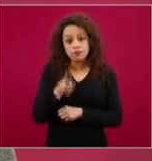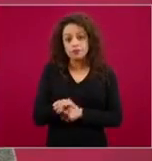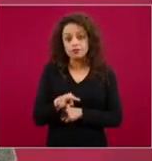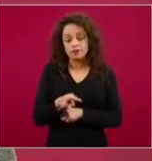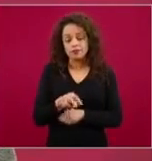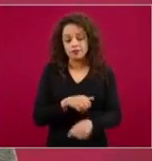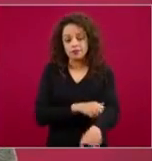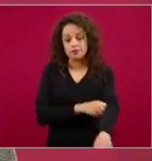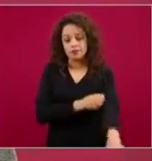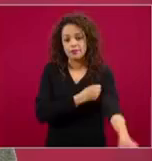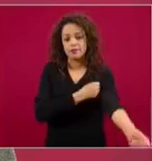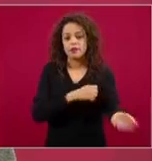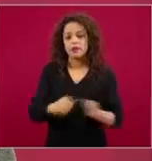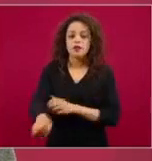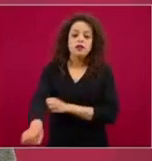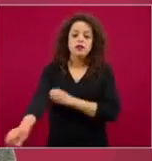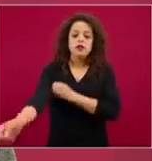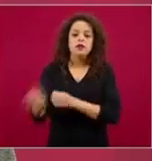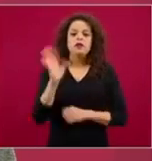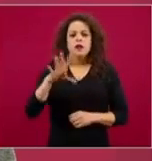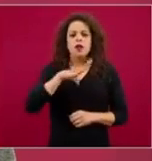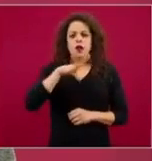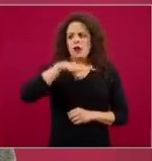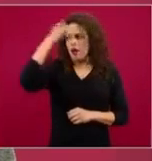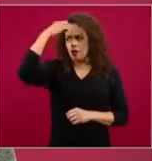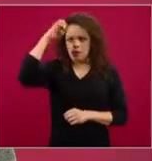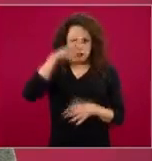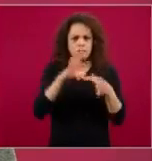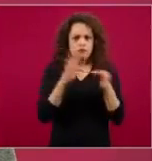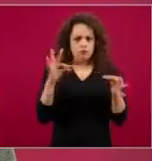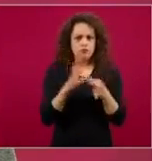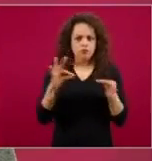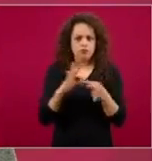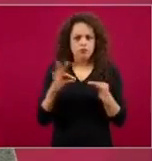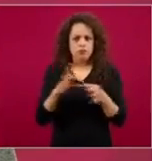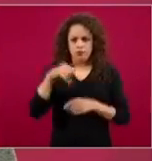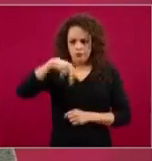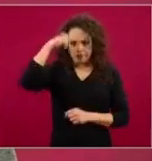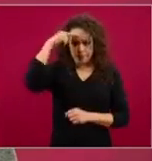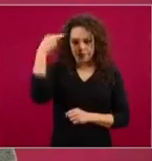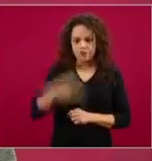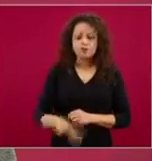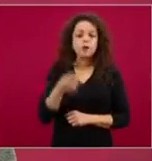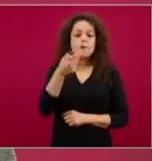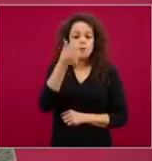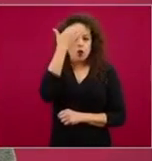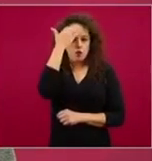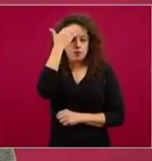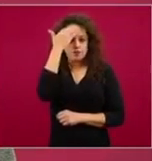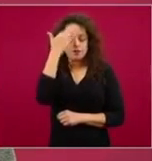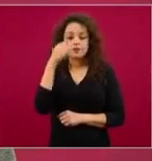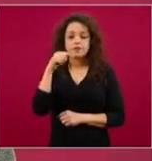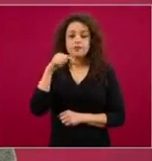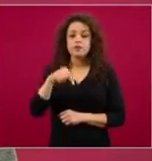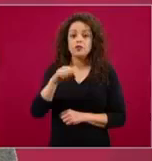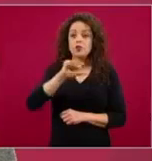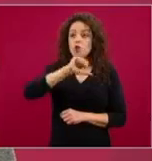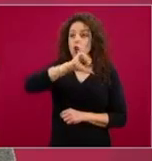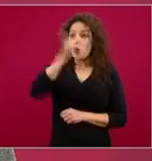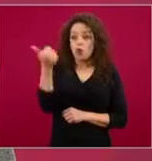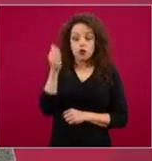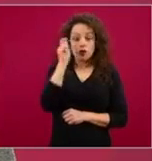descritas, poco conocidas por cierto, en México, de otros países en la región de América, en la región